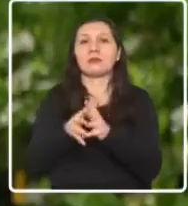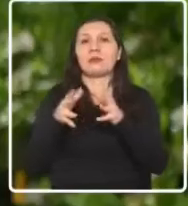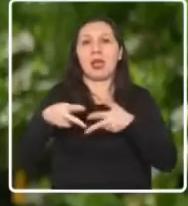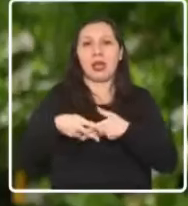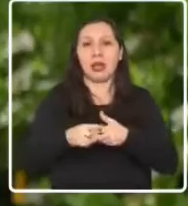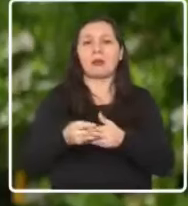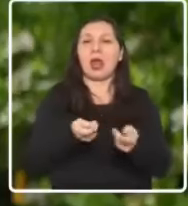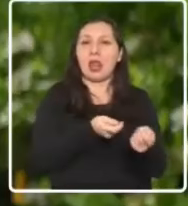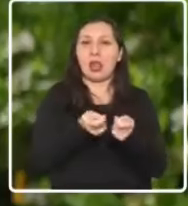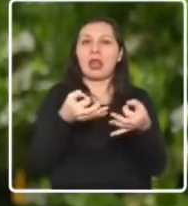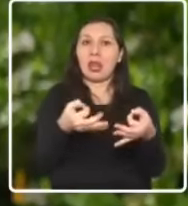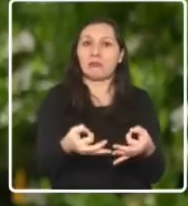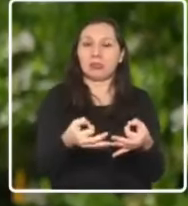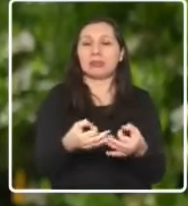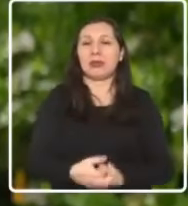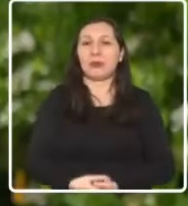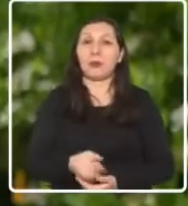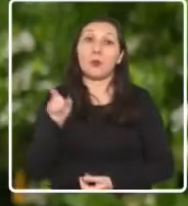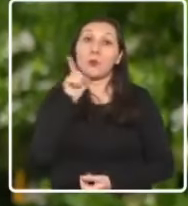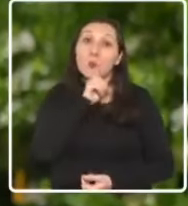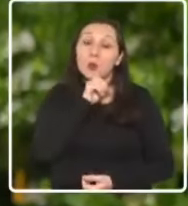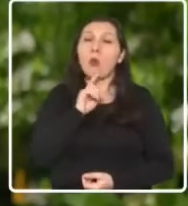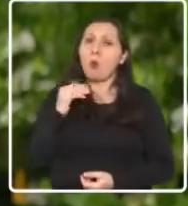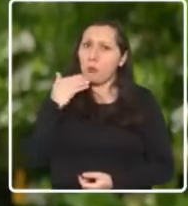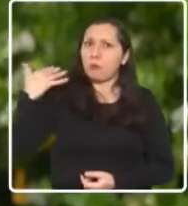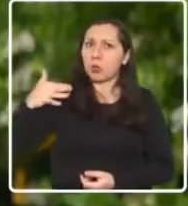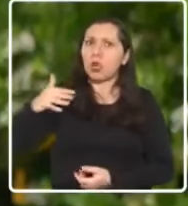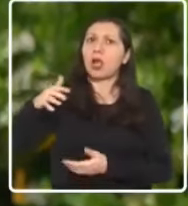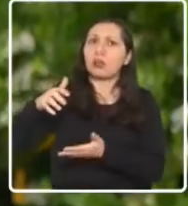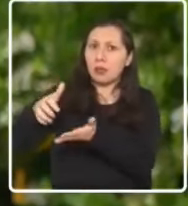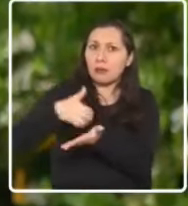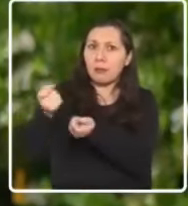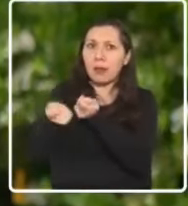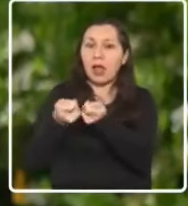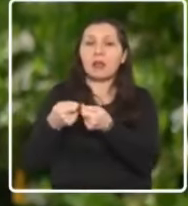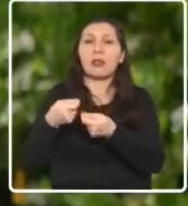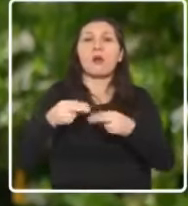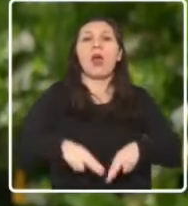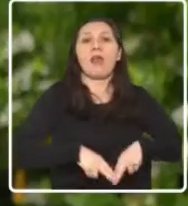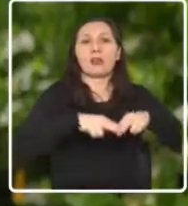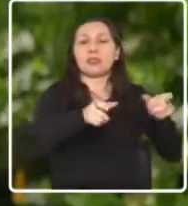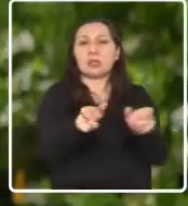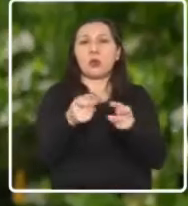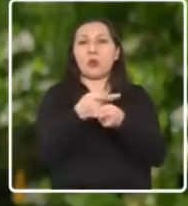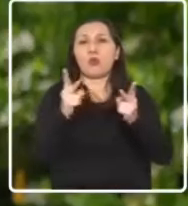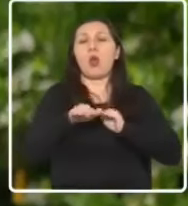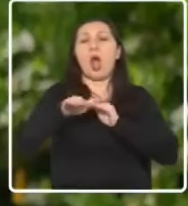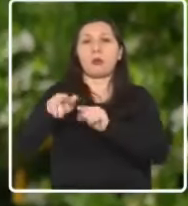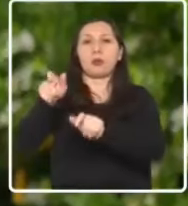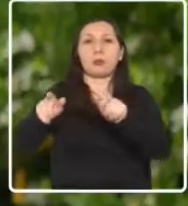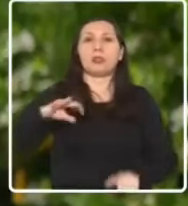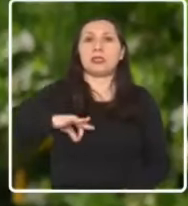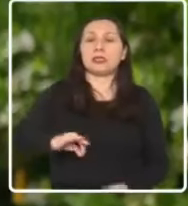para acceder a negocios más seguros. Y por último, y no menos importante, esta recaudación se destinará a inversiones en seguridad pública y apoyo a los pensionados